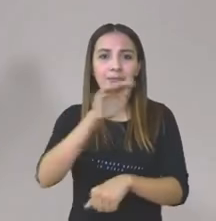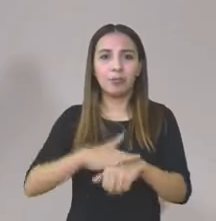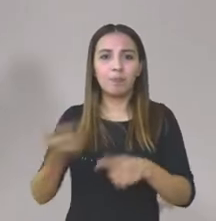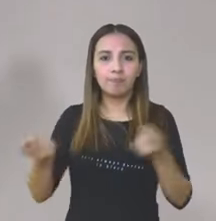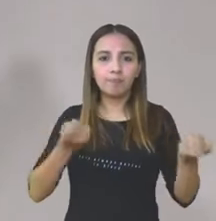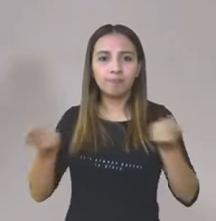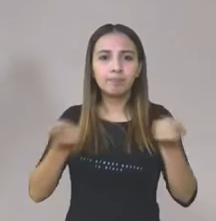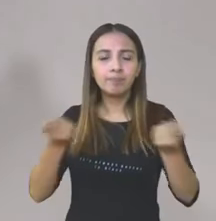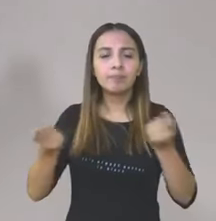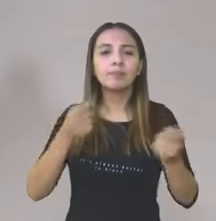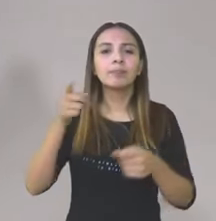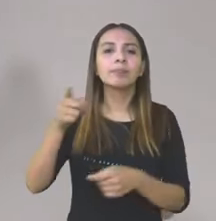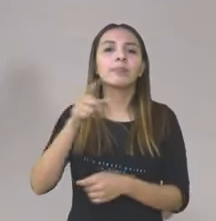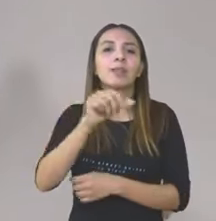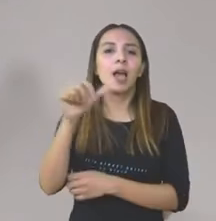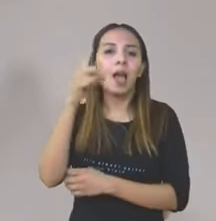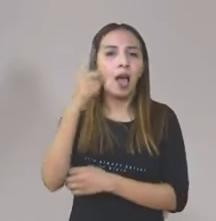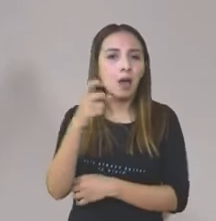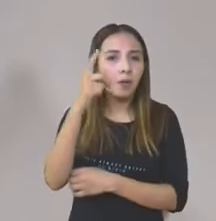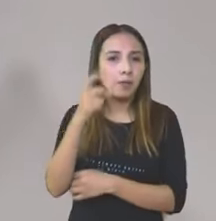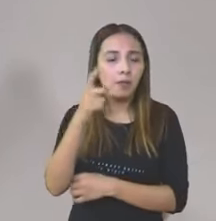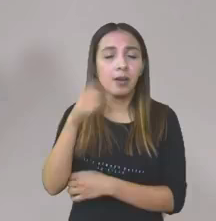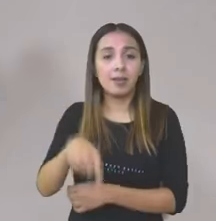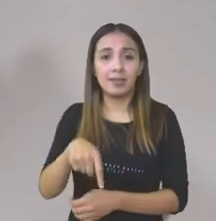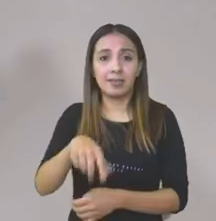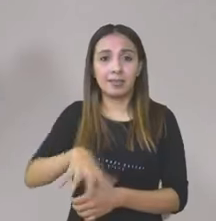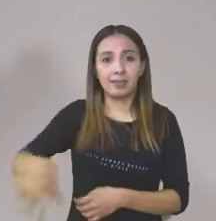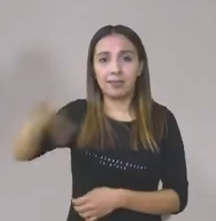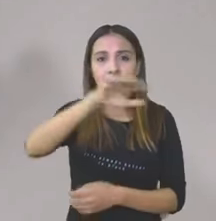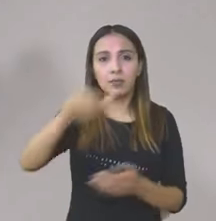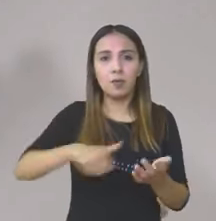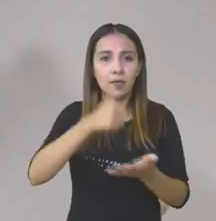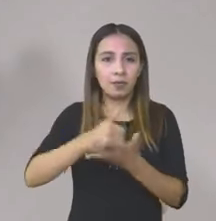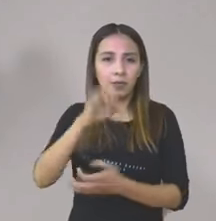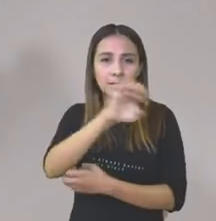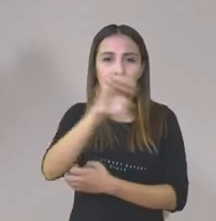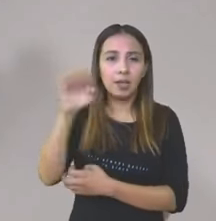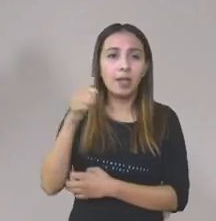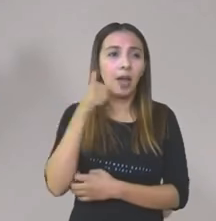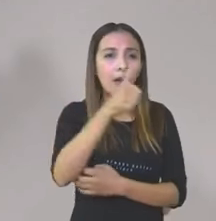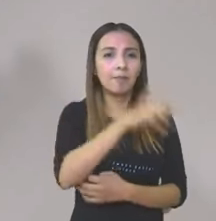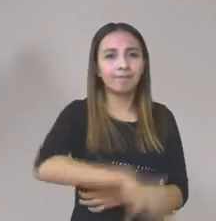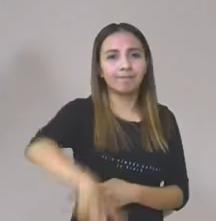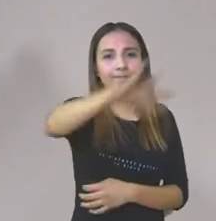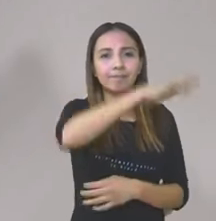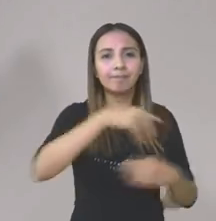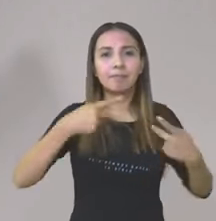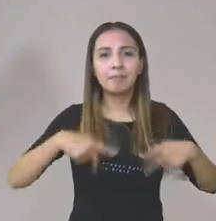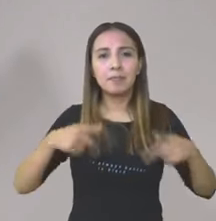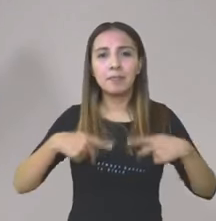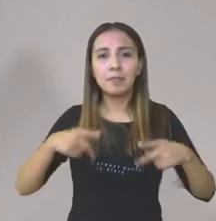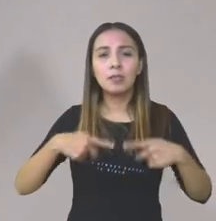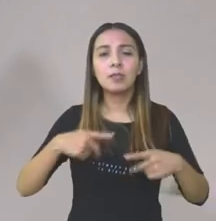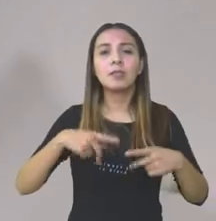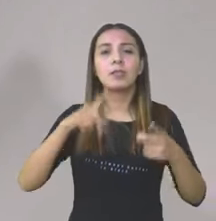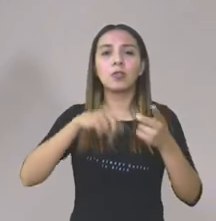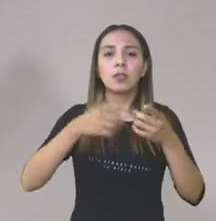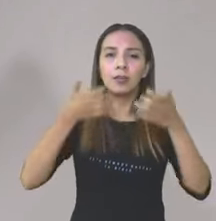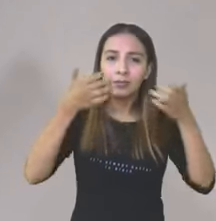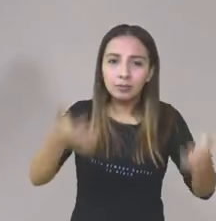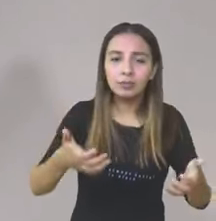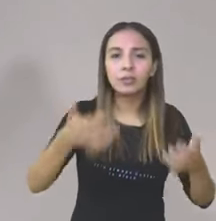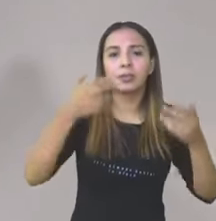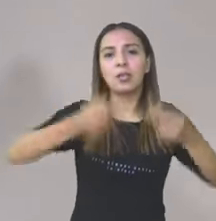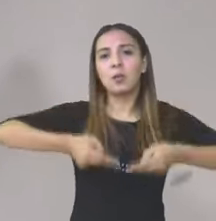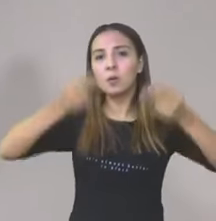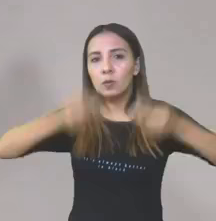y operación de agua aquí en el municipio de Ensenada hacia la sociedad en general, en los domicilios, en los